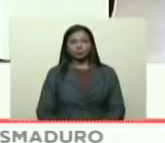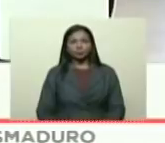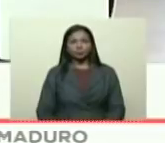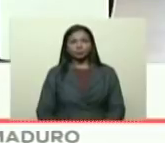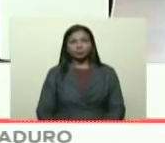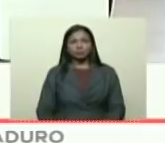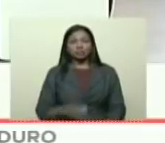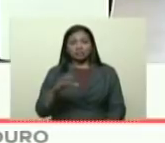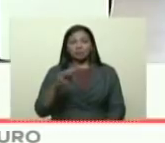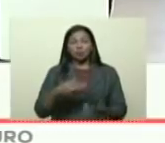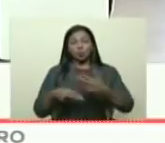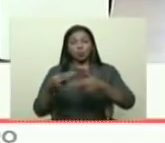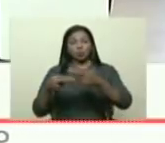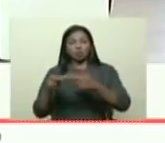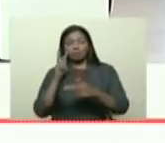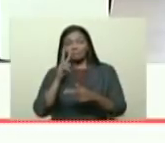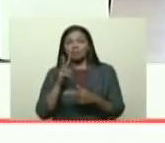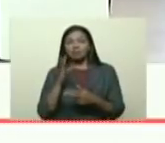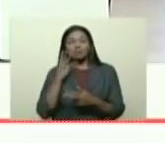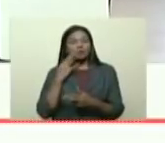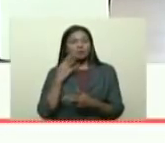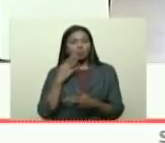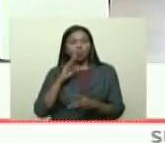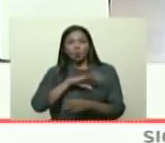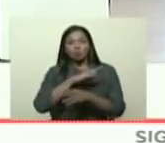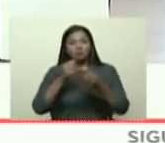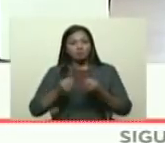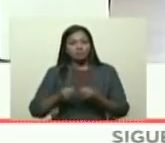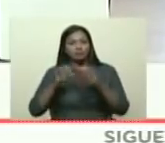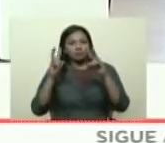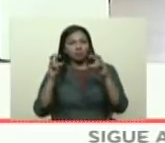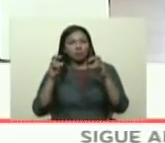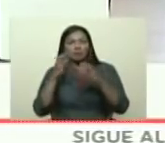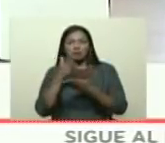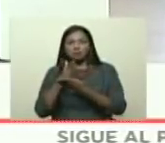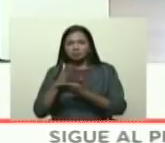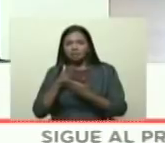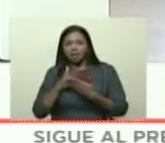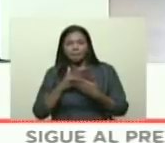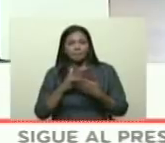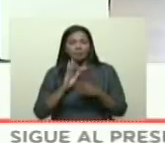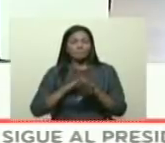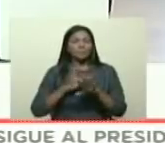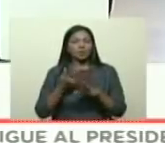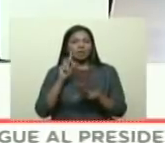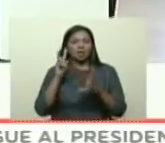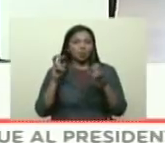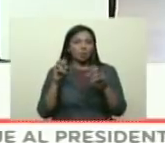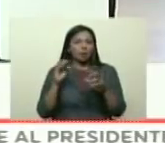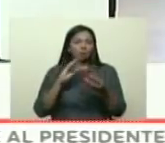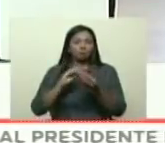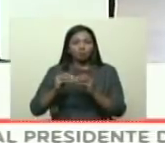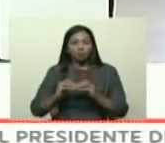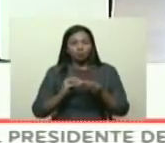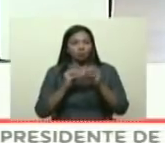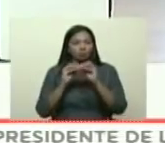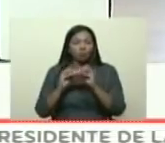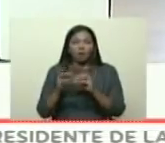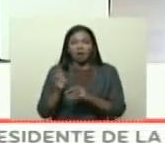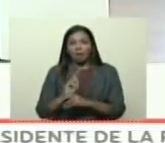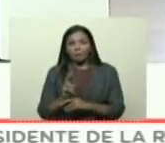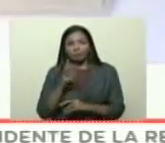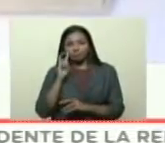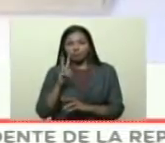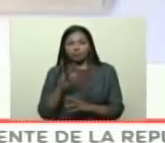Estamos construyendo, miren, una fuerza nueva, siempre. Nueva porque se va renovando, valga la